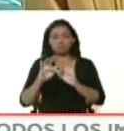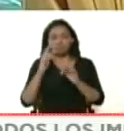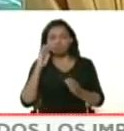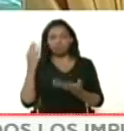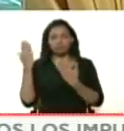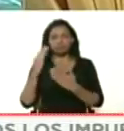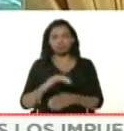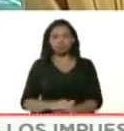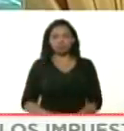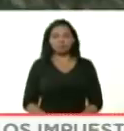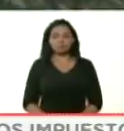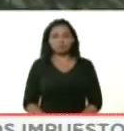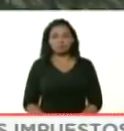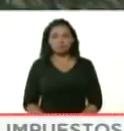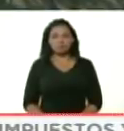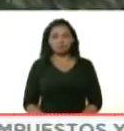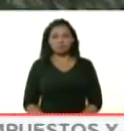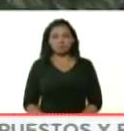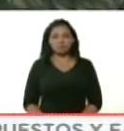Rodulfo.